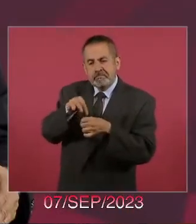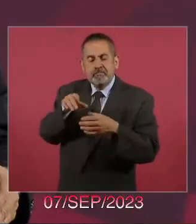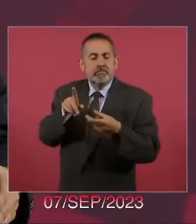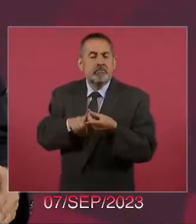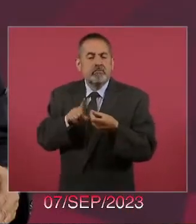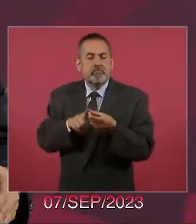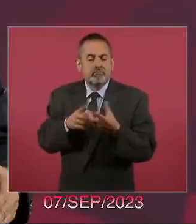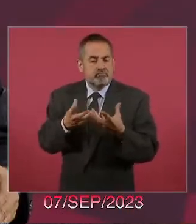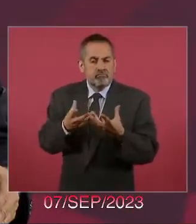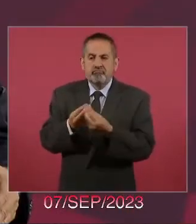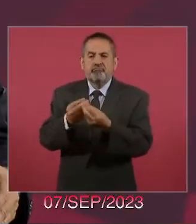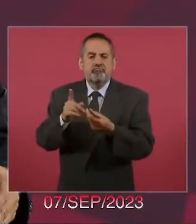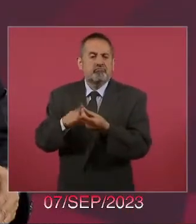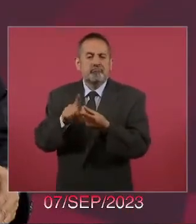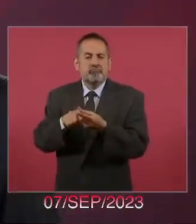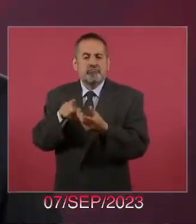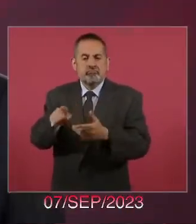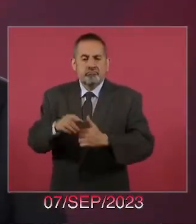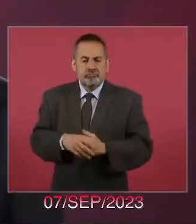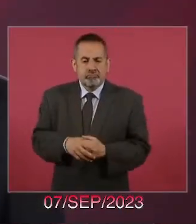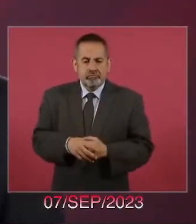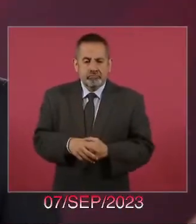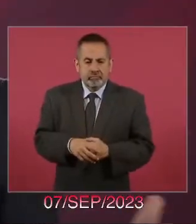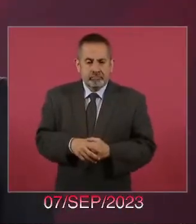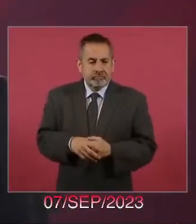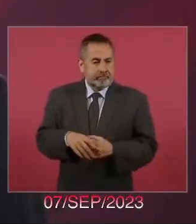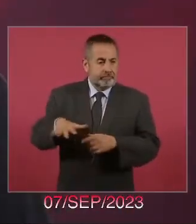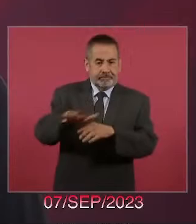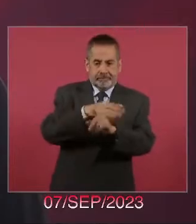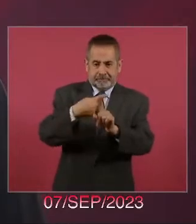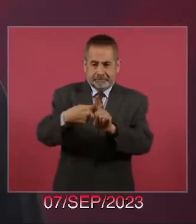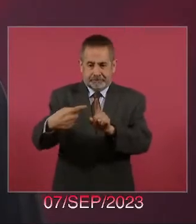Marcelo? En las clases medias.